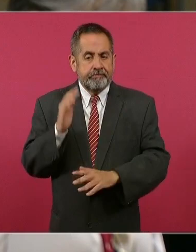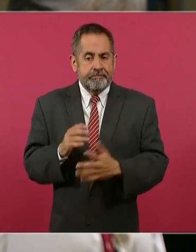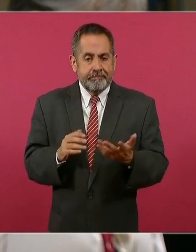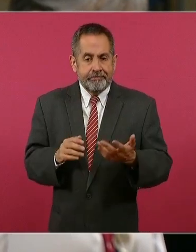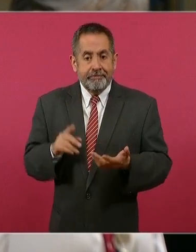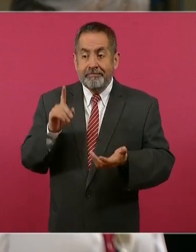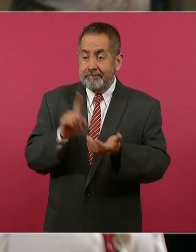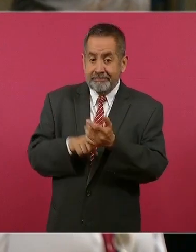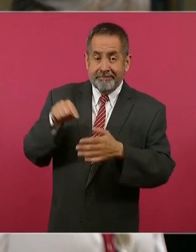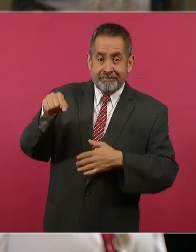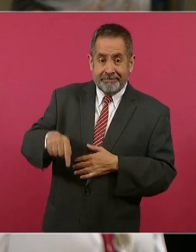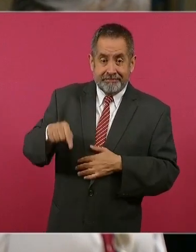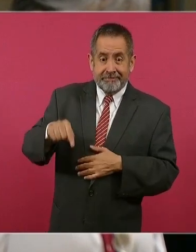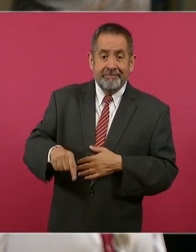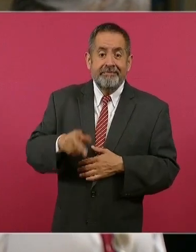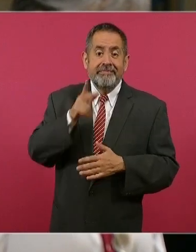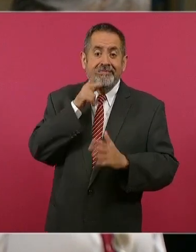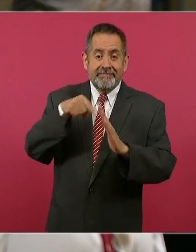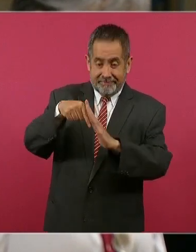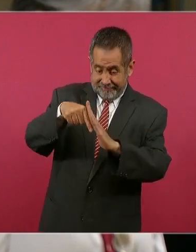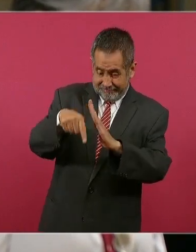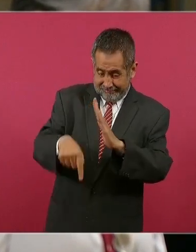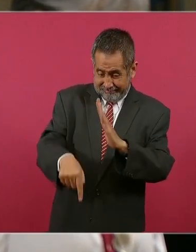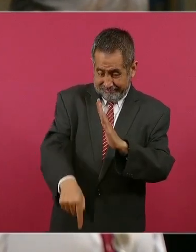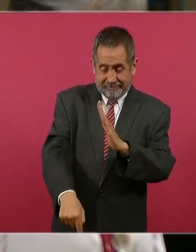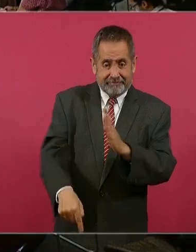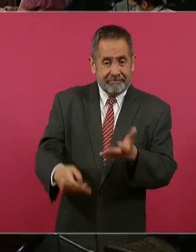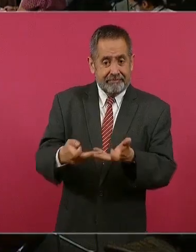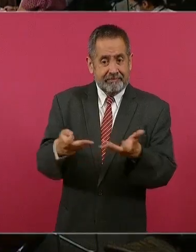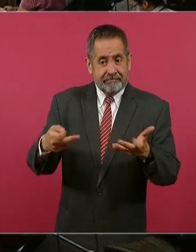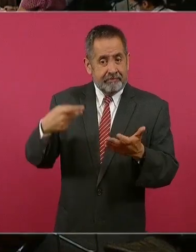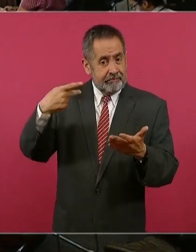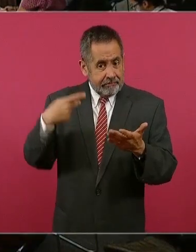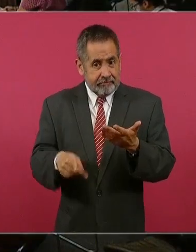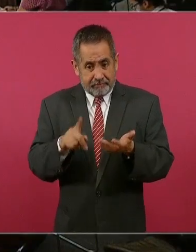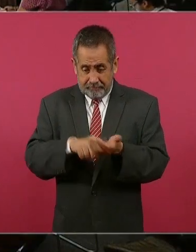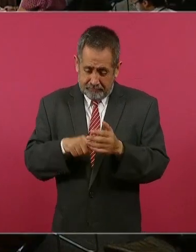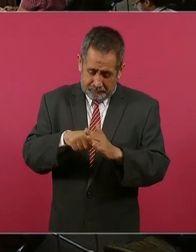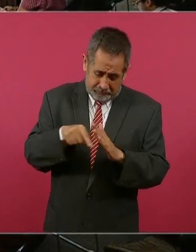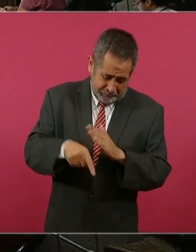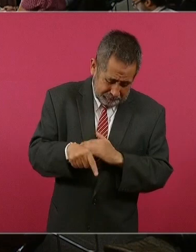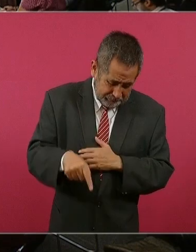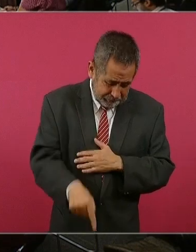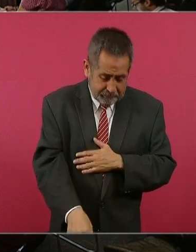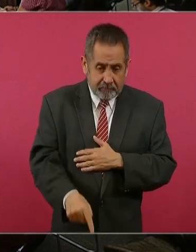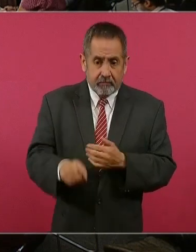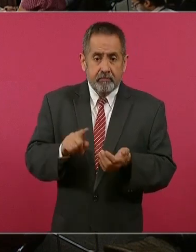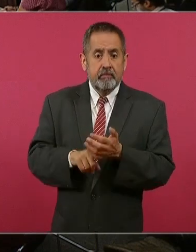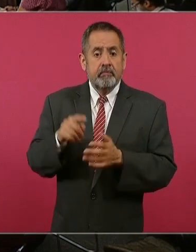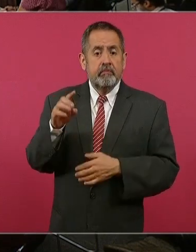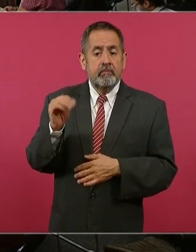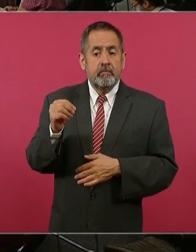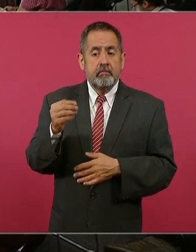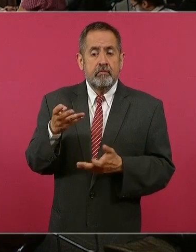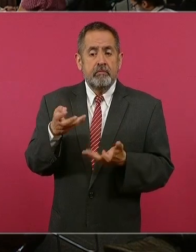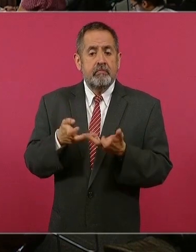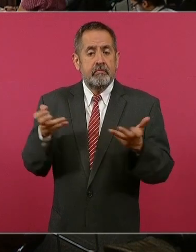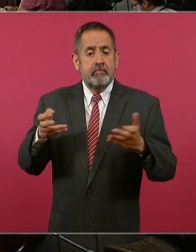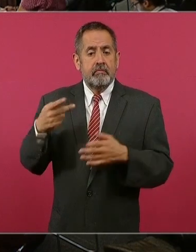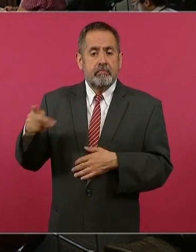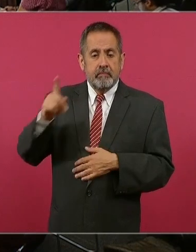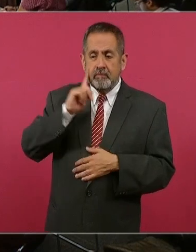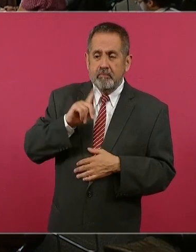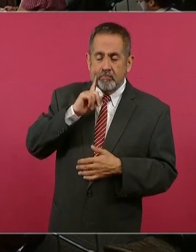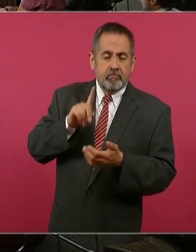encontraron un yacimiento de petróleo en terrenos de cultivo y pastoreo de 9 hectáreas, propiedad de esta